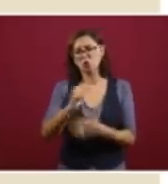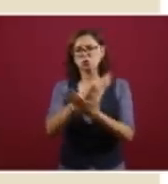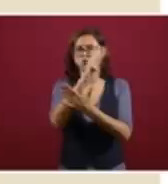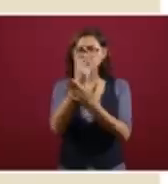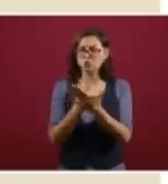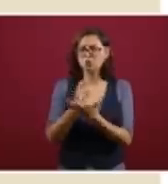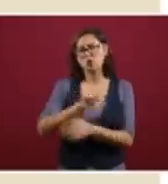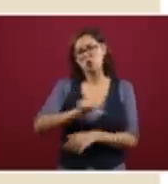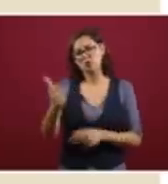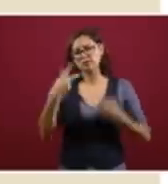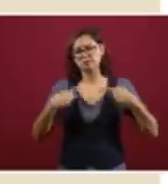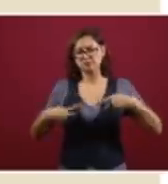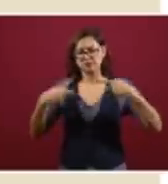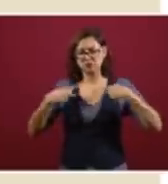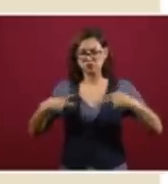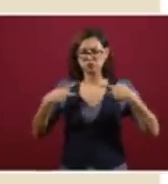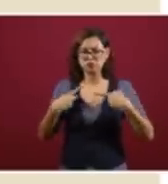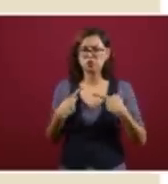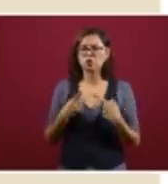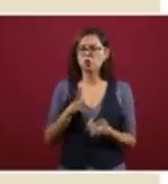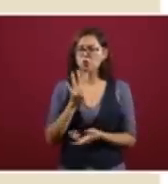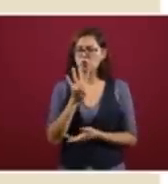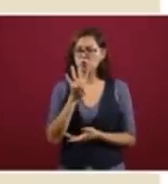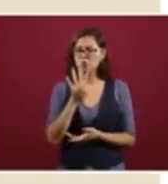otras fuentes,